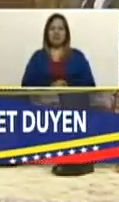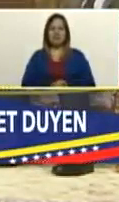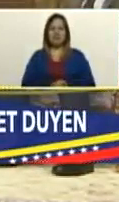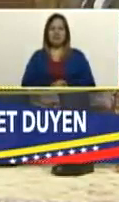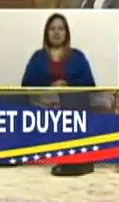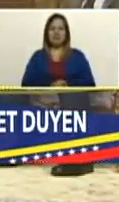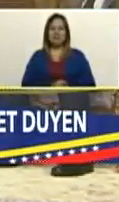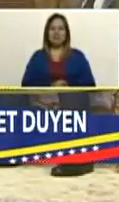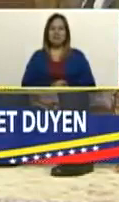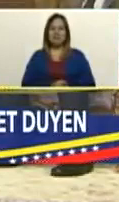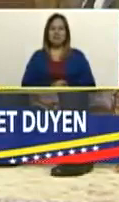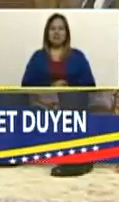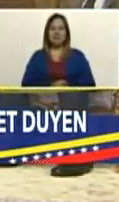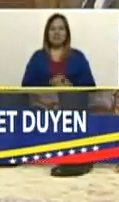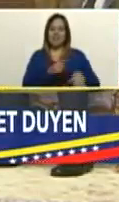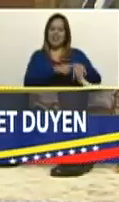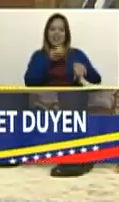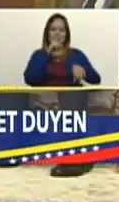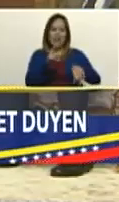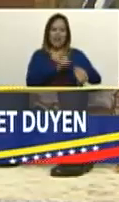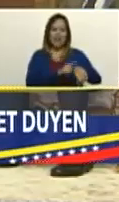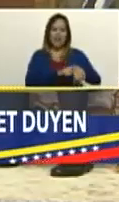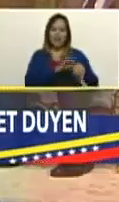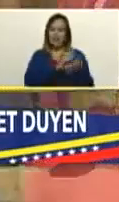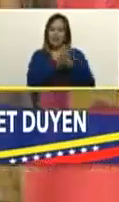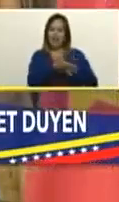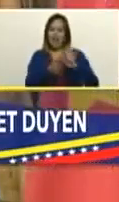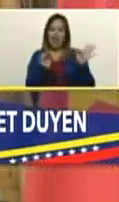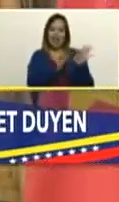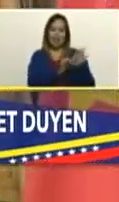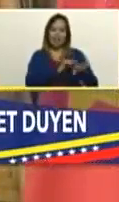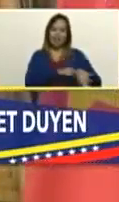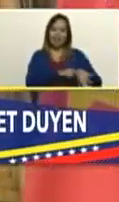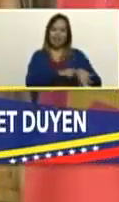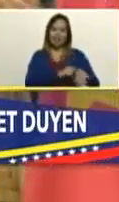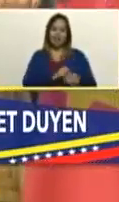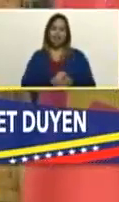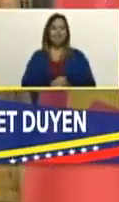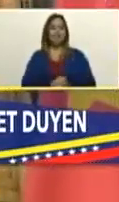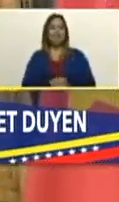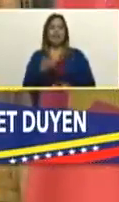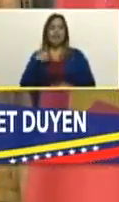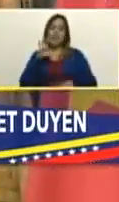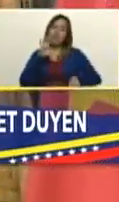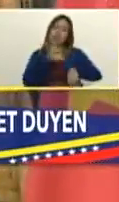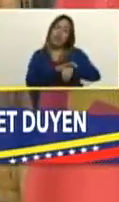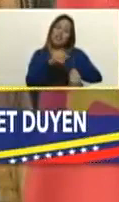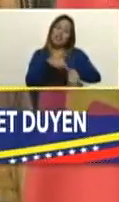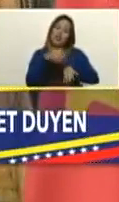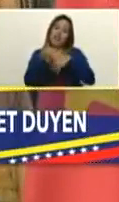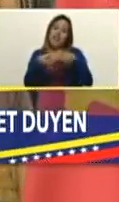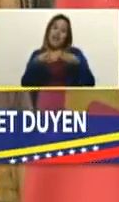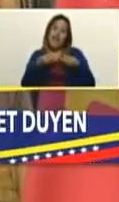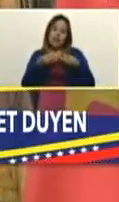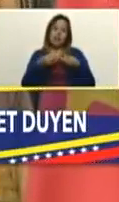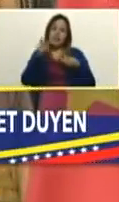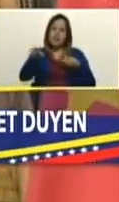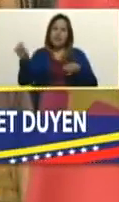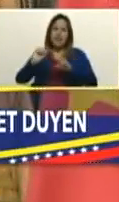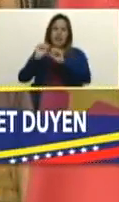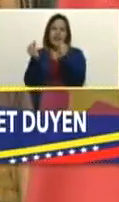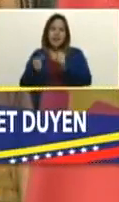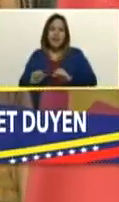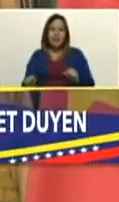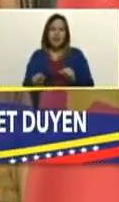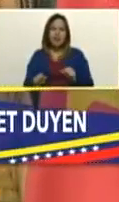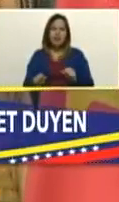Está dañado el reloj este. Se echó a perder este reloj, Silita. Hoy me lo puse porque este fue un regalo que me dieron unos artistas.